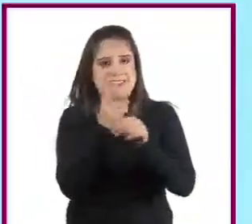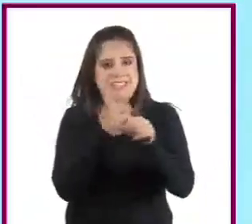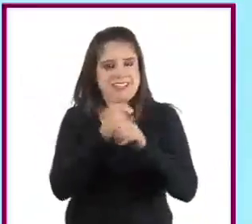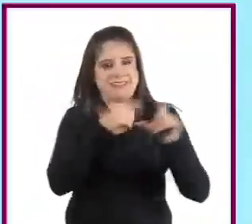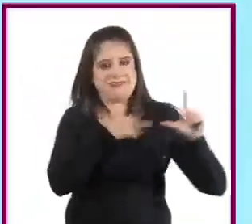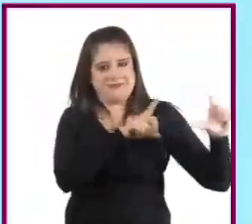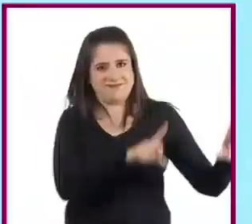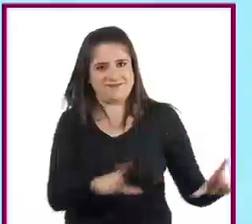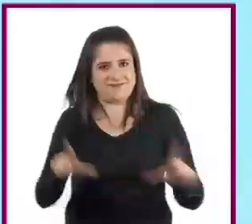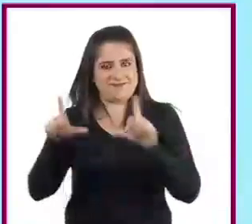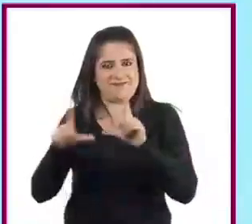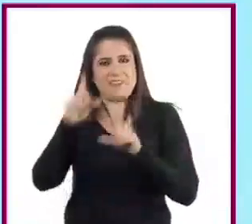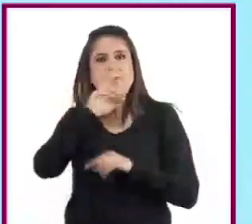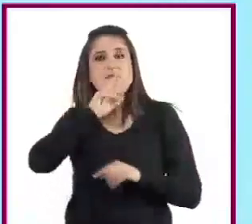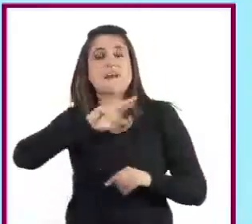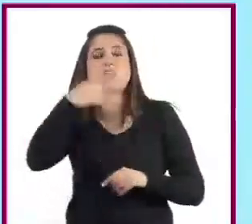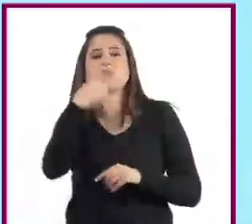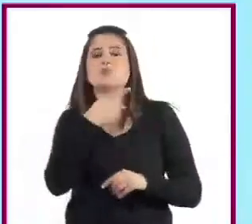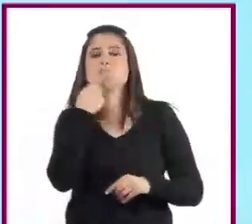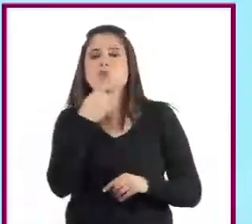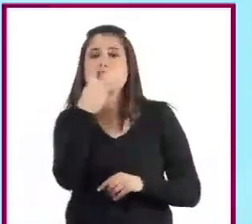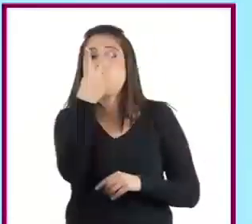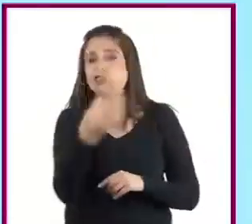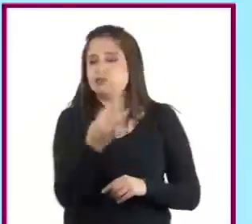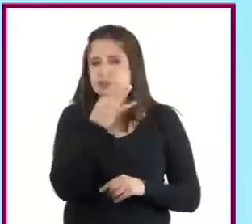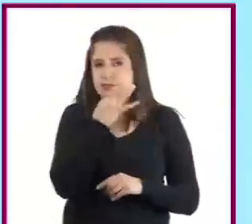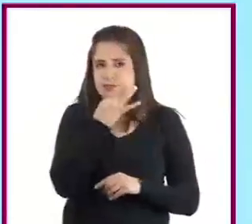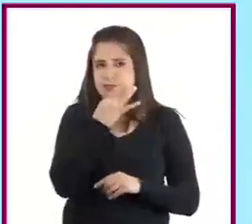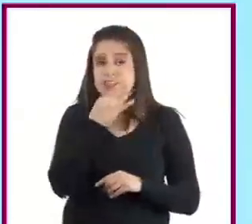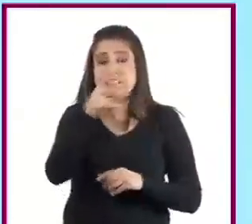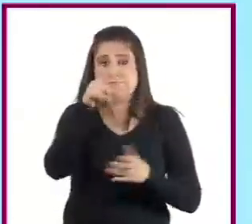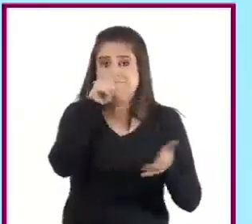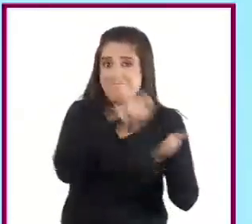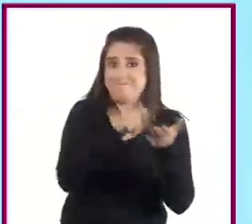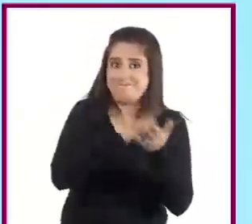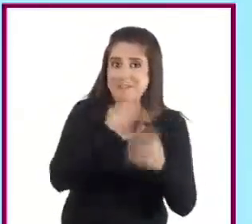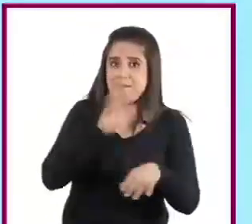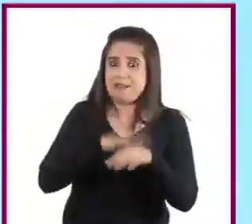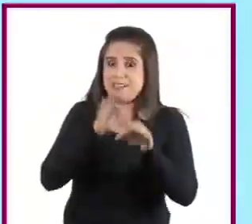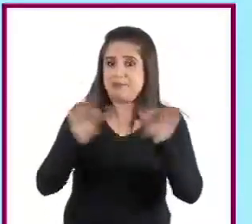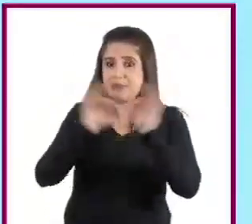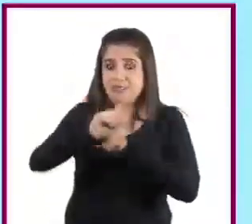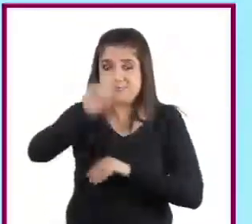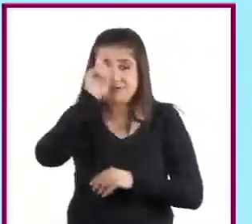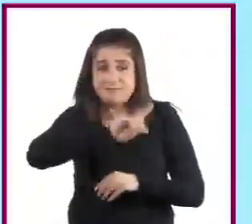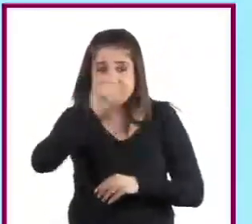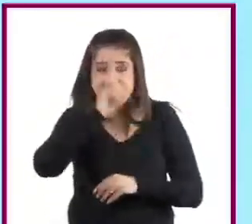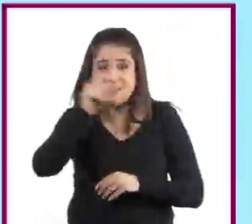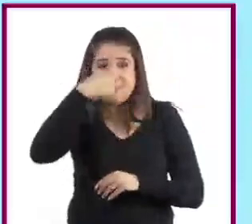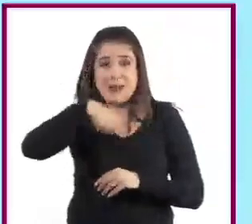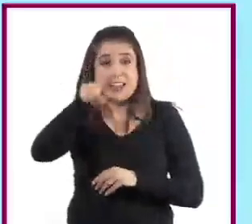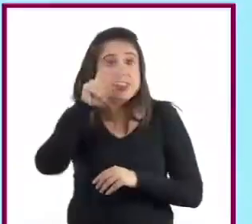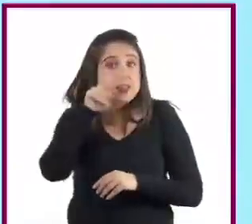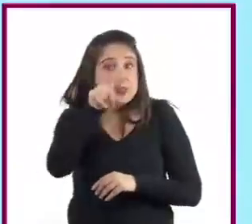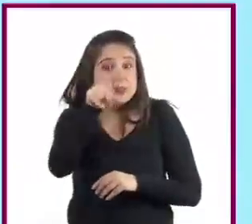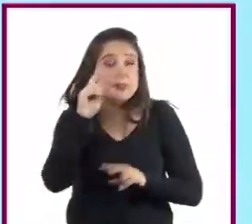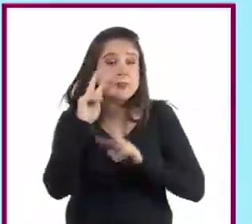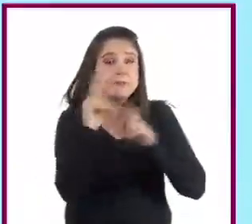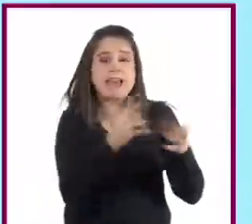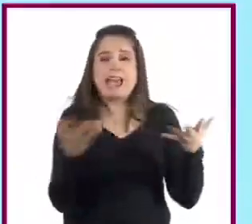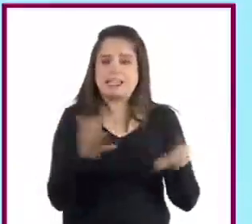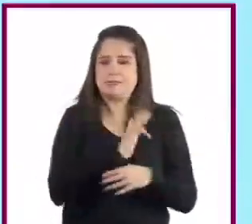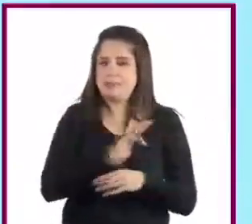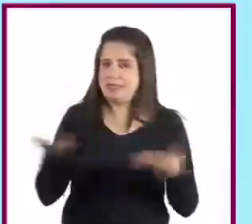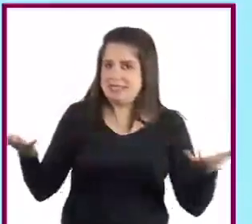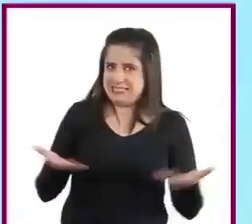a ver el video Mejora tu dicción en 2 minutos. Tomen nota de todas las recomendaciones que se dan para que las pongan en práctica.